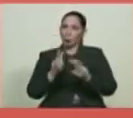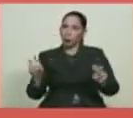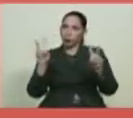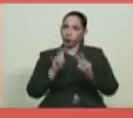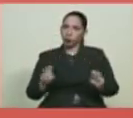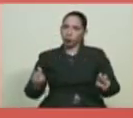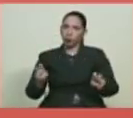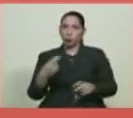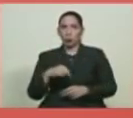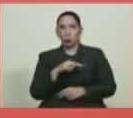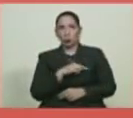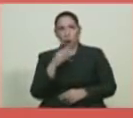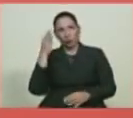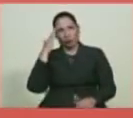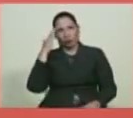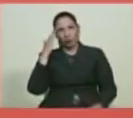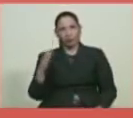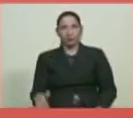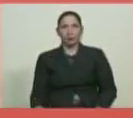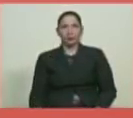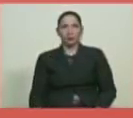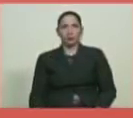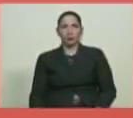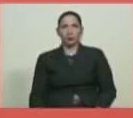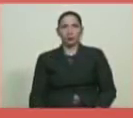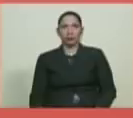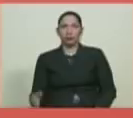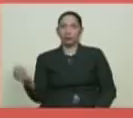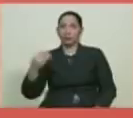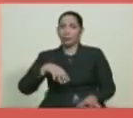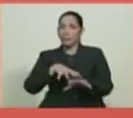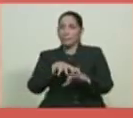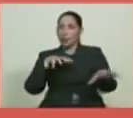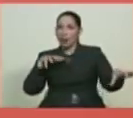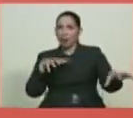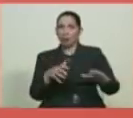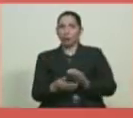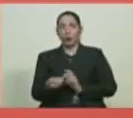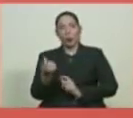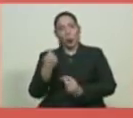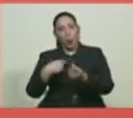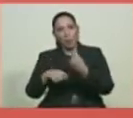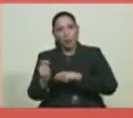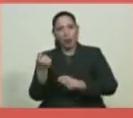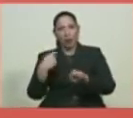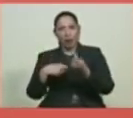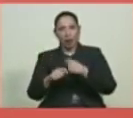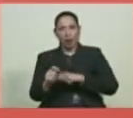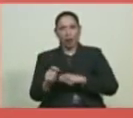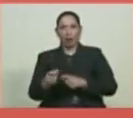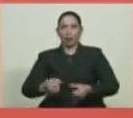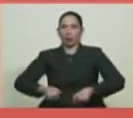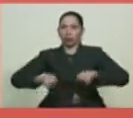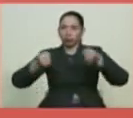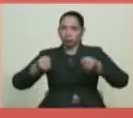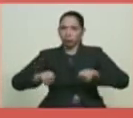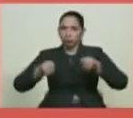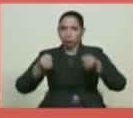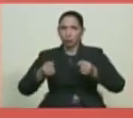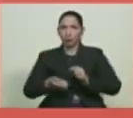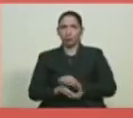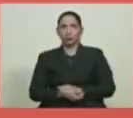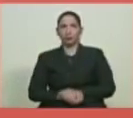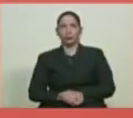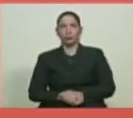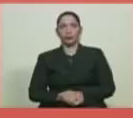nosotros insistimos en que la gran mayoría del comercio, la gran mayoría de los automercados, la gran mayoría